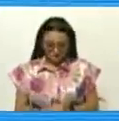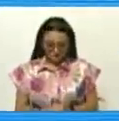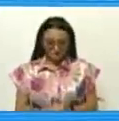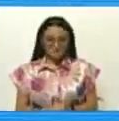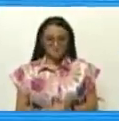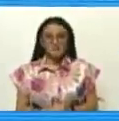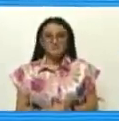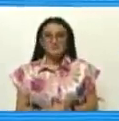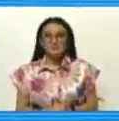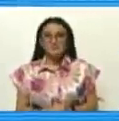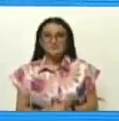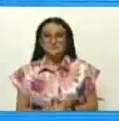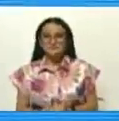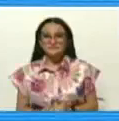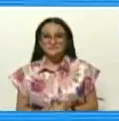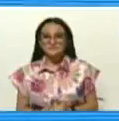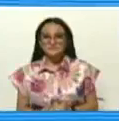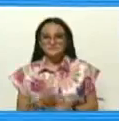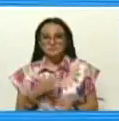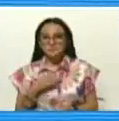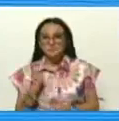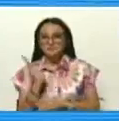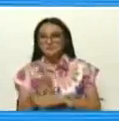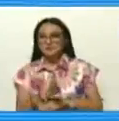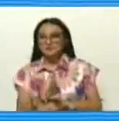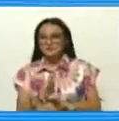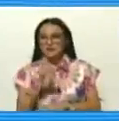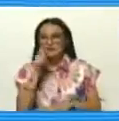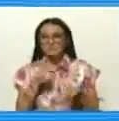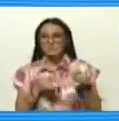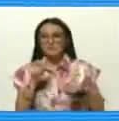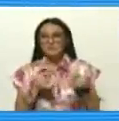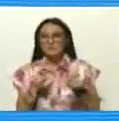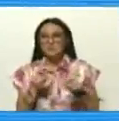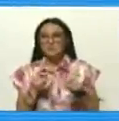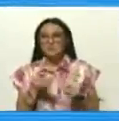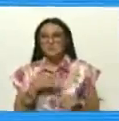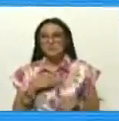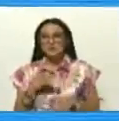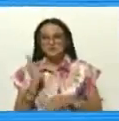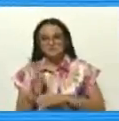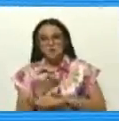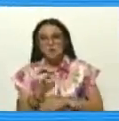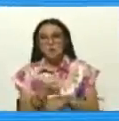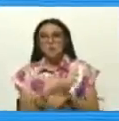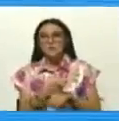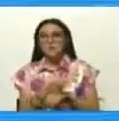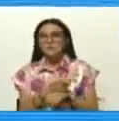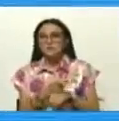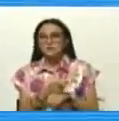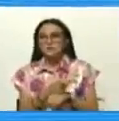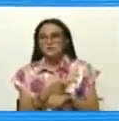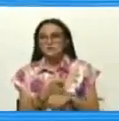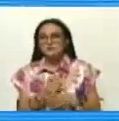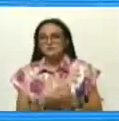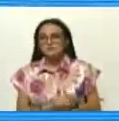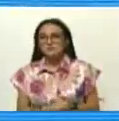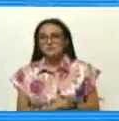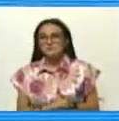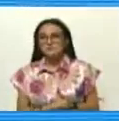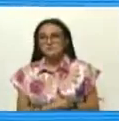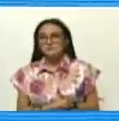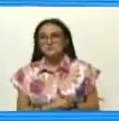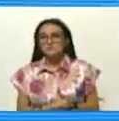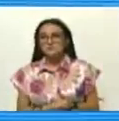Que se creen que pueden sancionar gente, que pueden sancionar gobiernos, que pueden perseguir a quien ellos quieran,